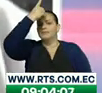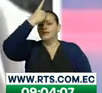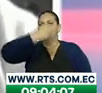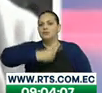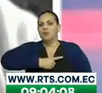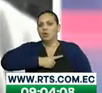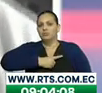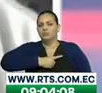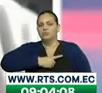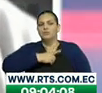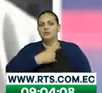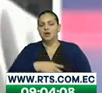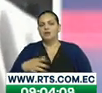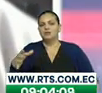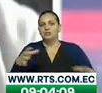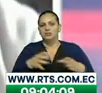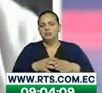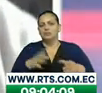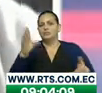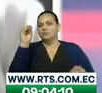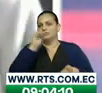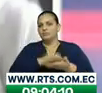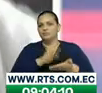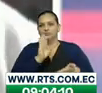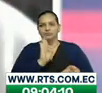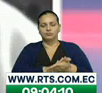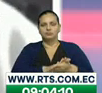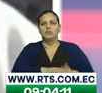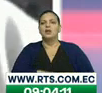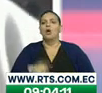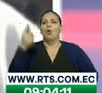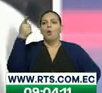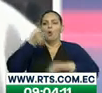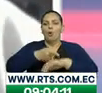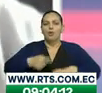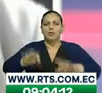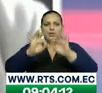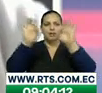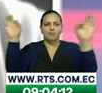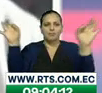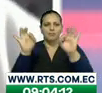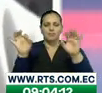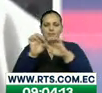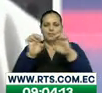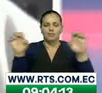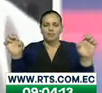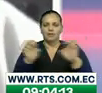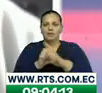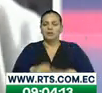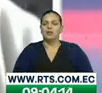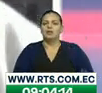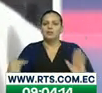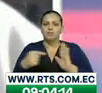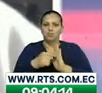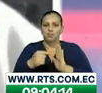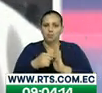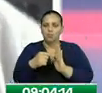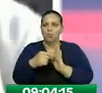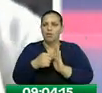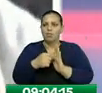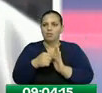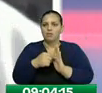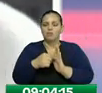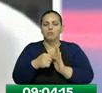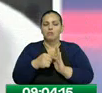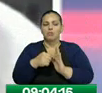de ARCONEL, de tarifas igualmente rebajadas como estímulo, que el tarifas eléctricas de consumo eléctrico.